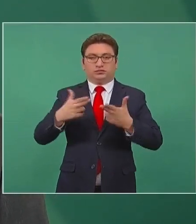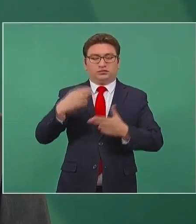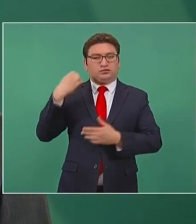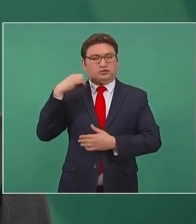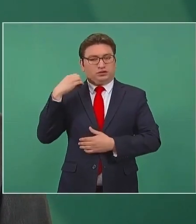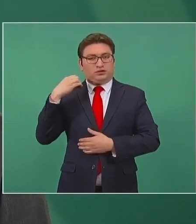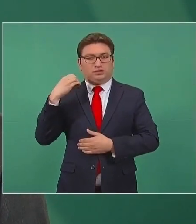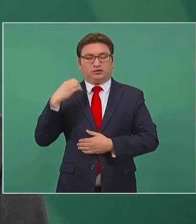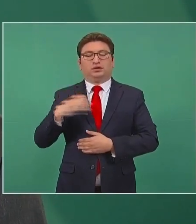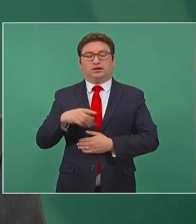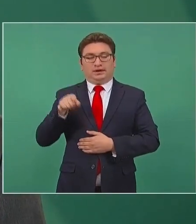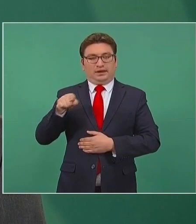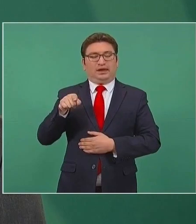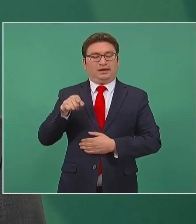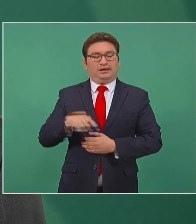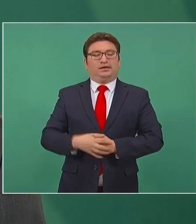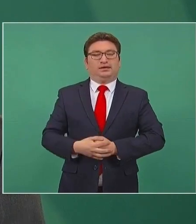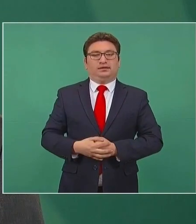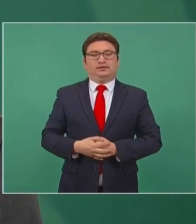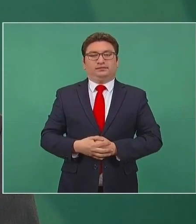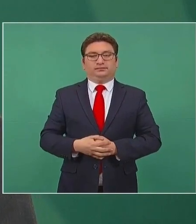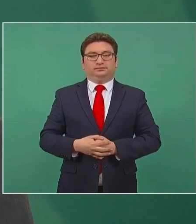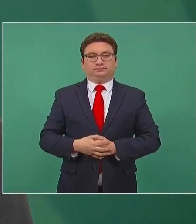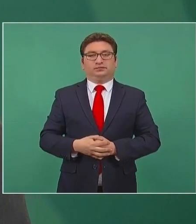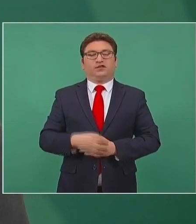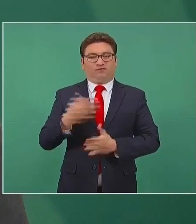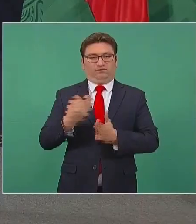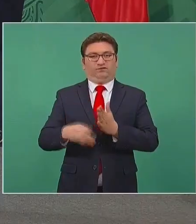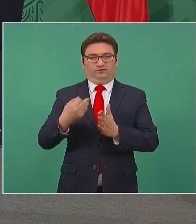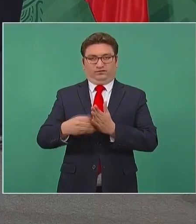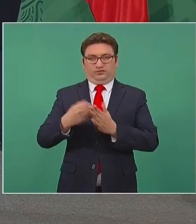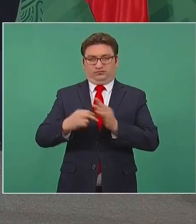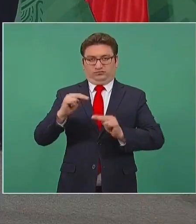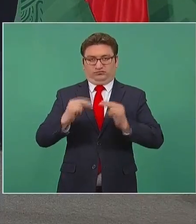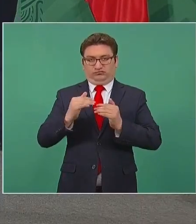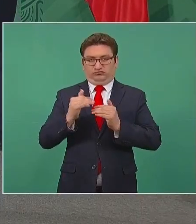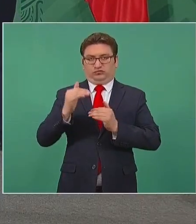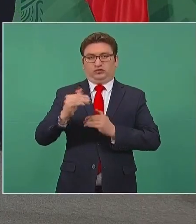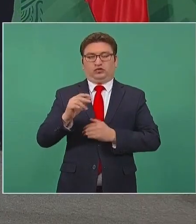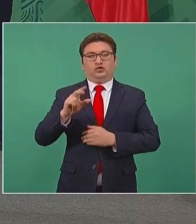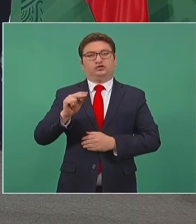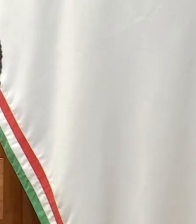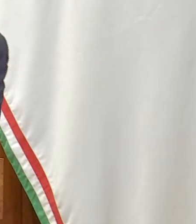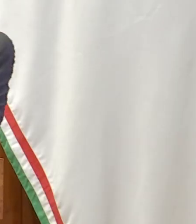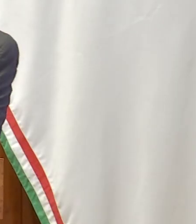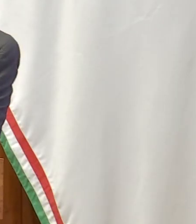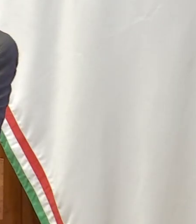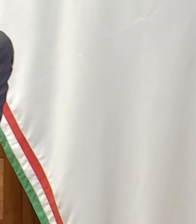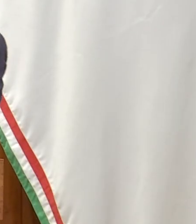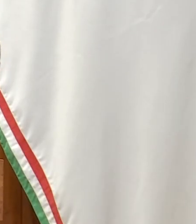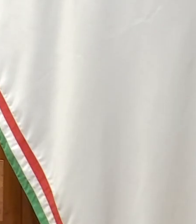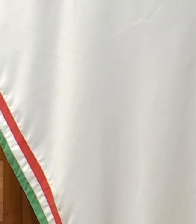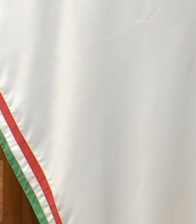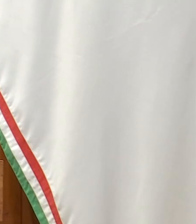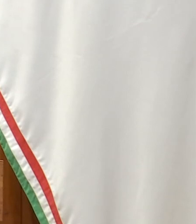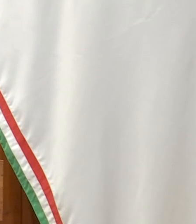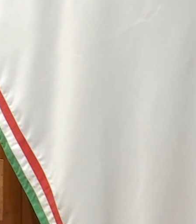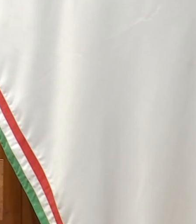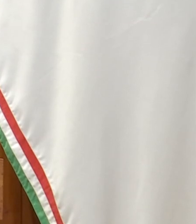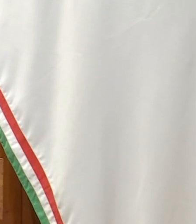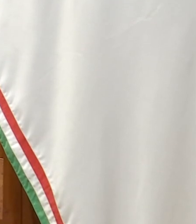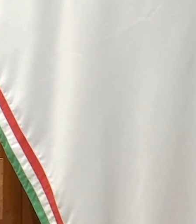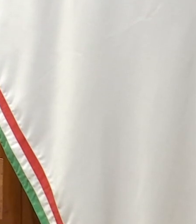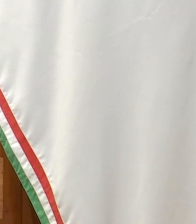son las que están pendientes de alcanzar al menos 80 por ciento a lo que el gobernador del estado